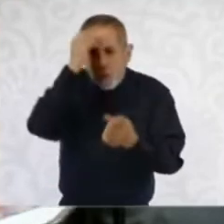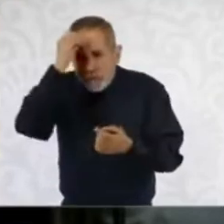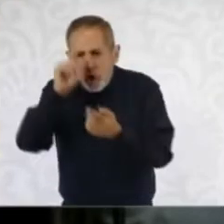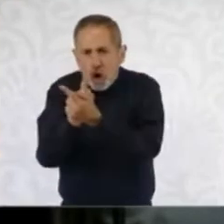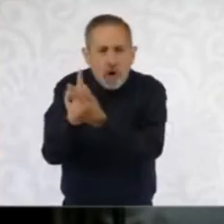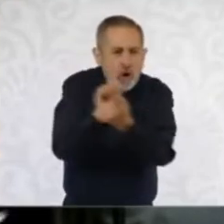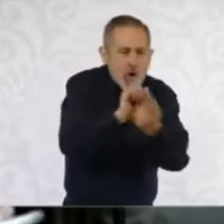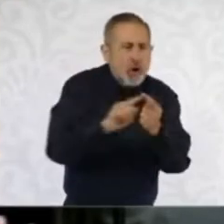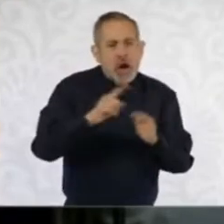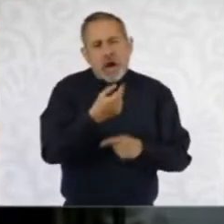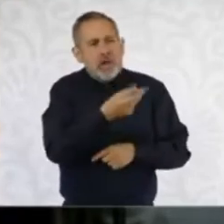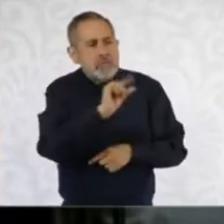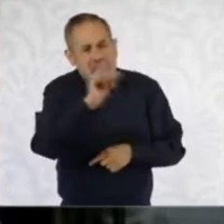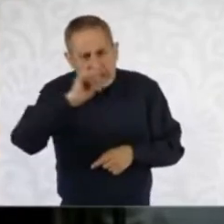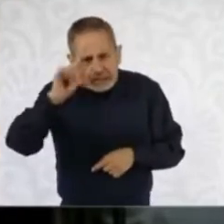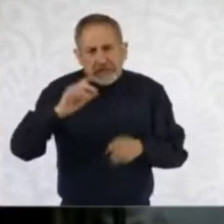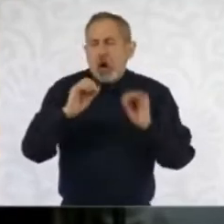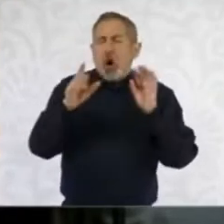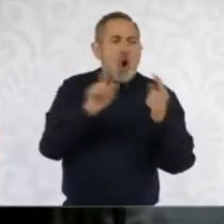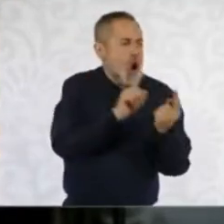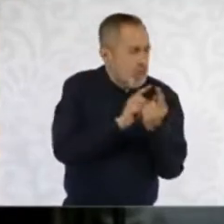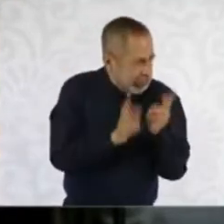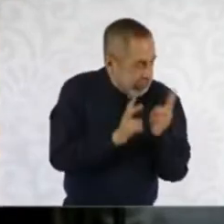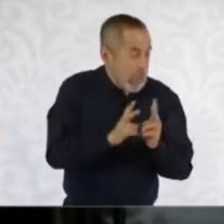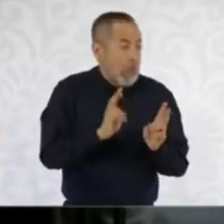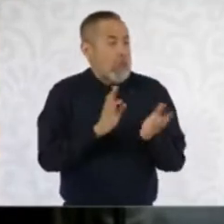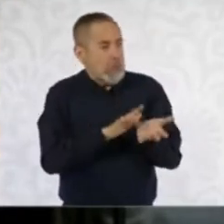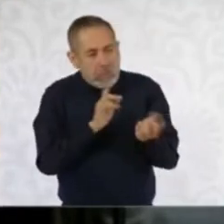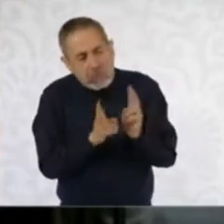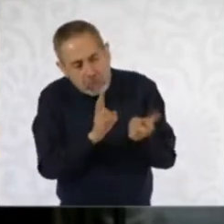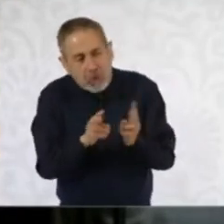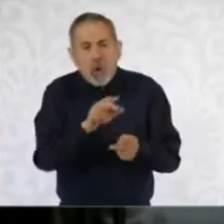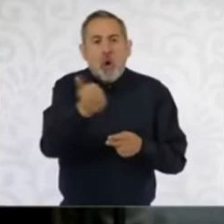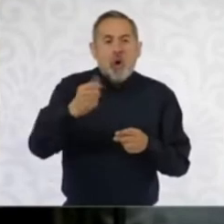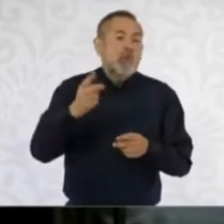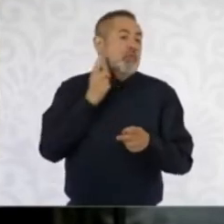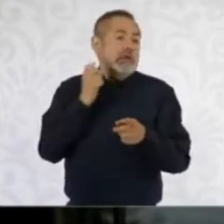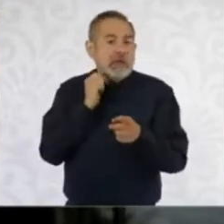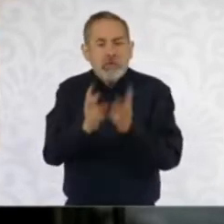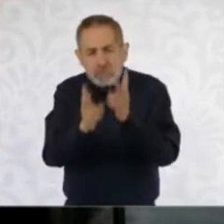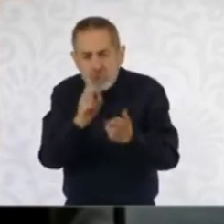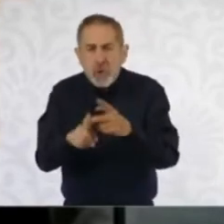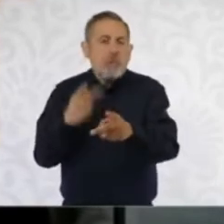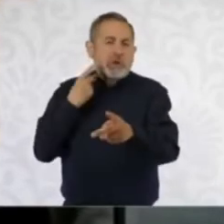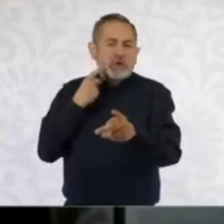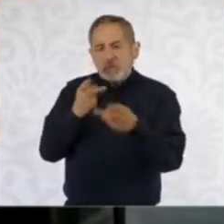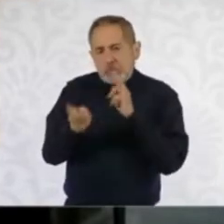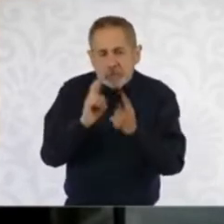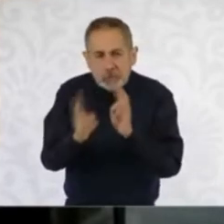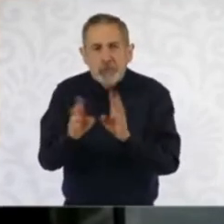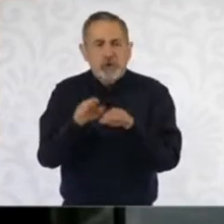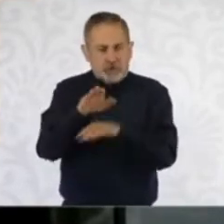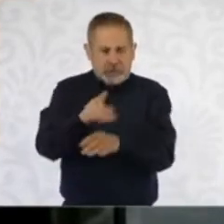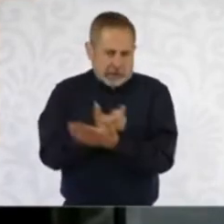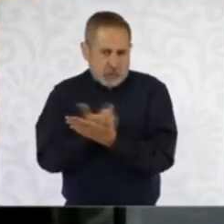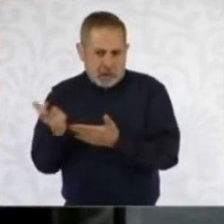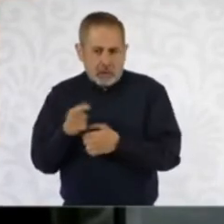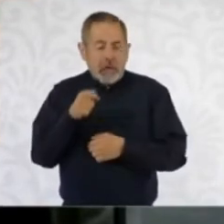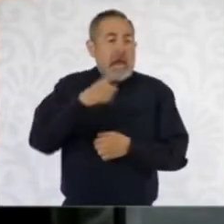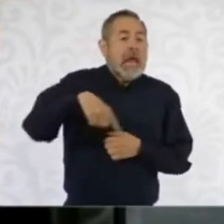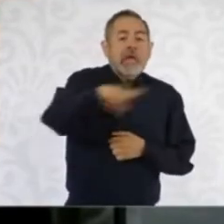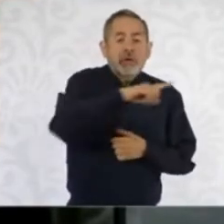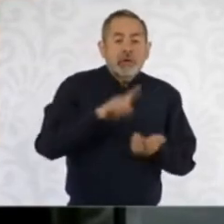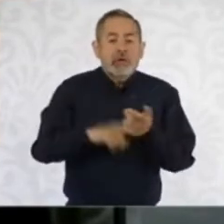de especialistas o en este caso de los legisladores y políticos que de alguna manera siempre están